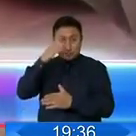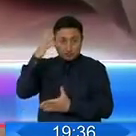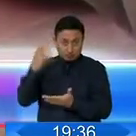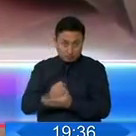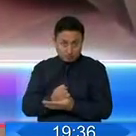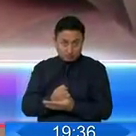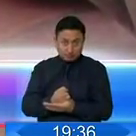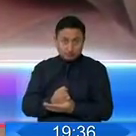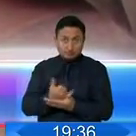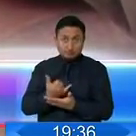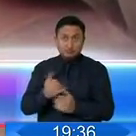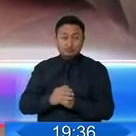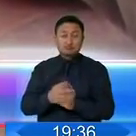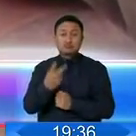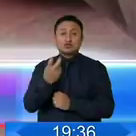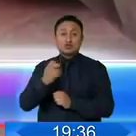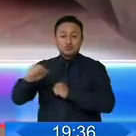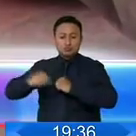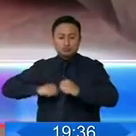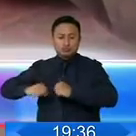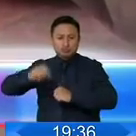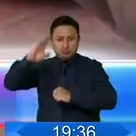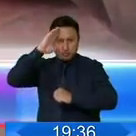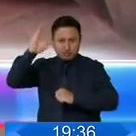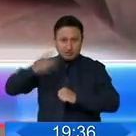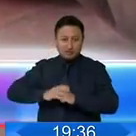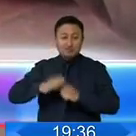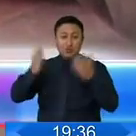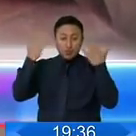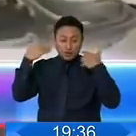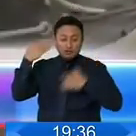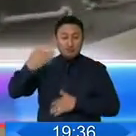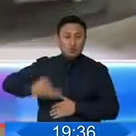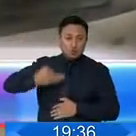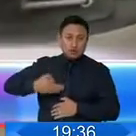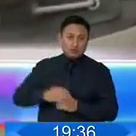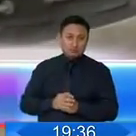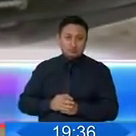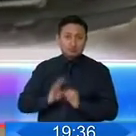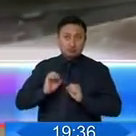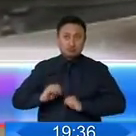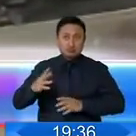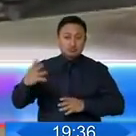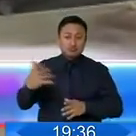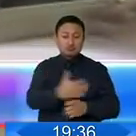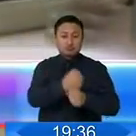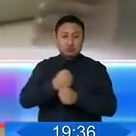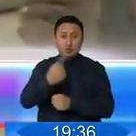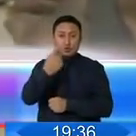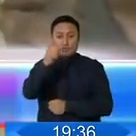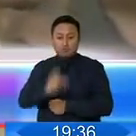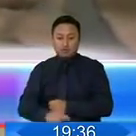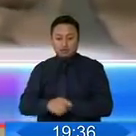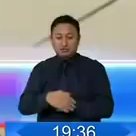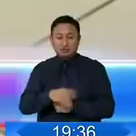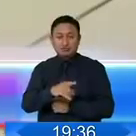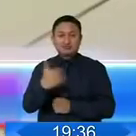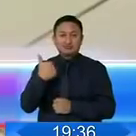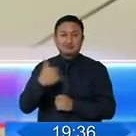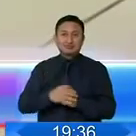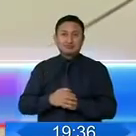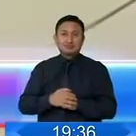se ejecutó 12 operativos policiales en Guayaquil y Durán, logrando la detención de una persona quien portaba